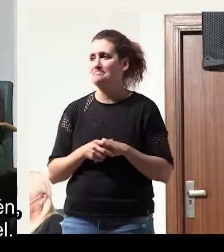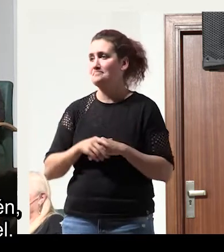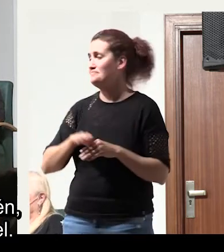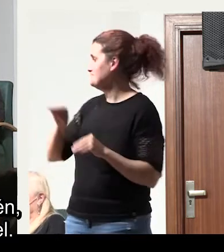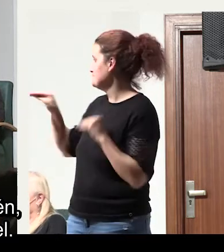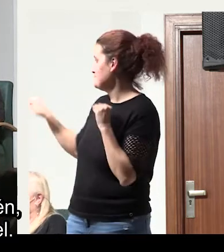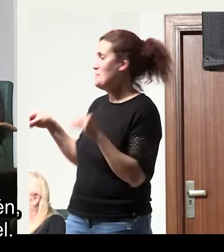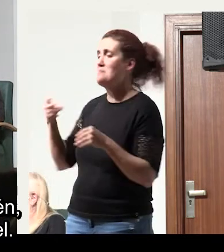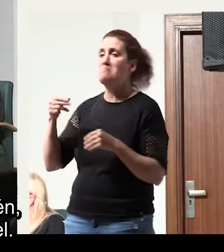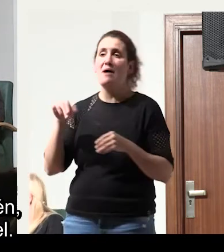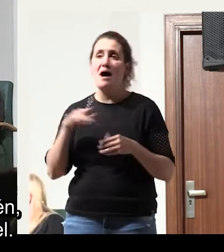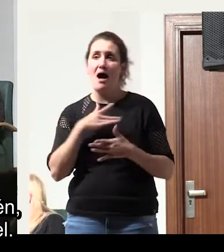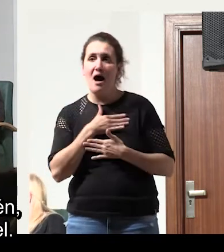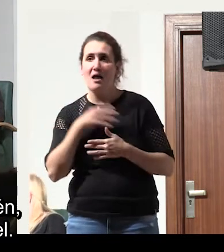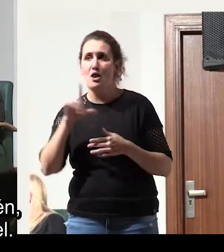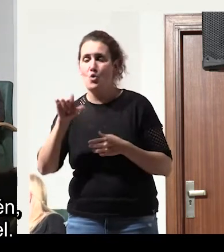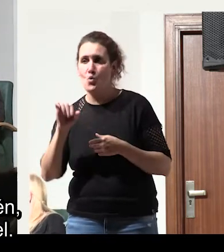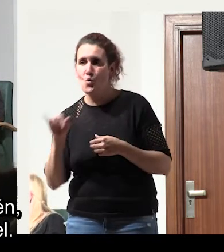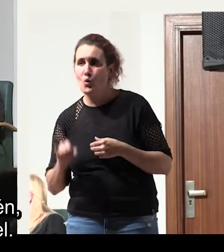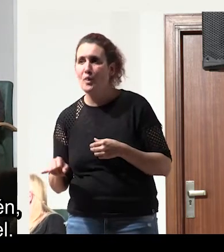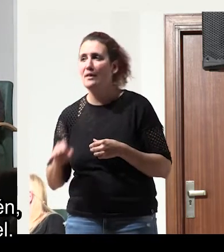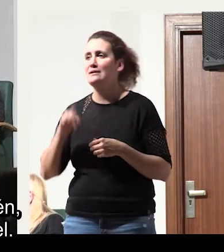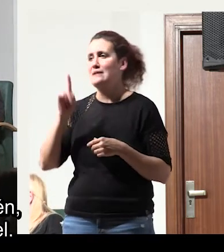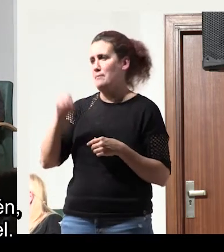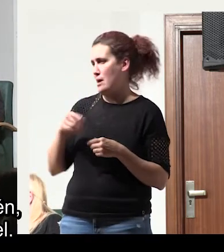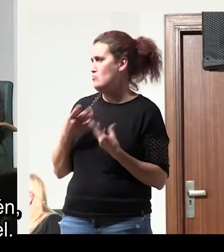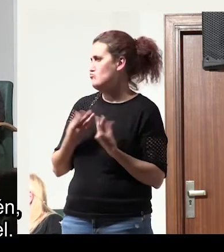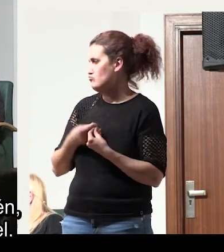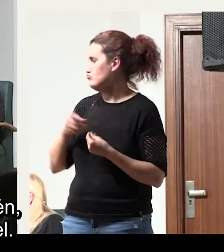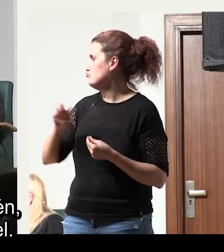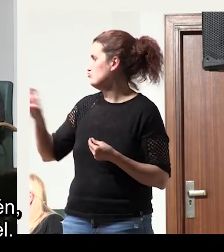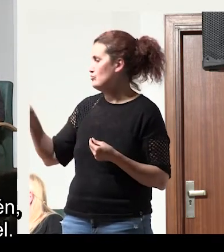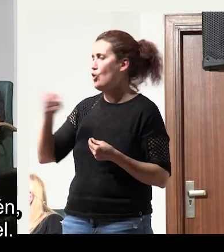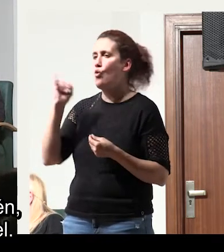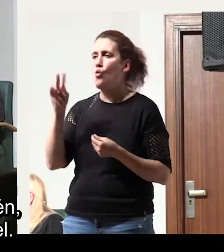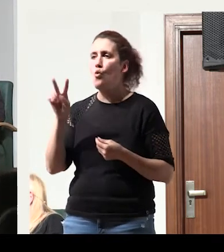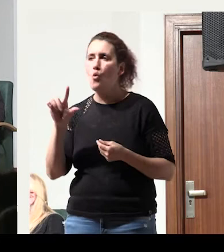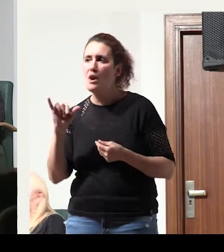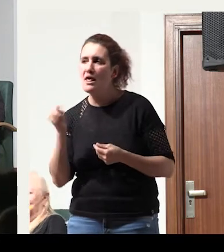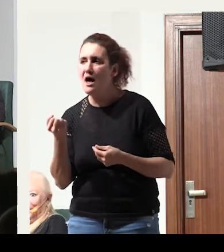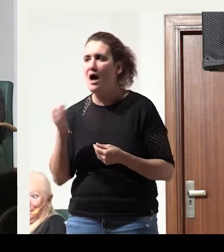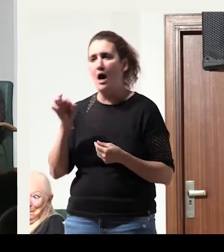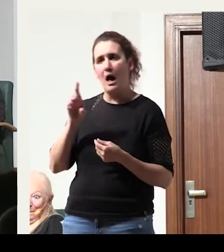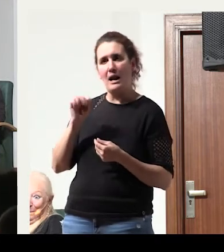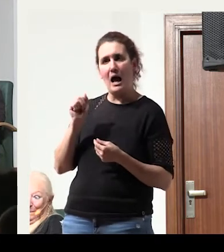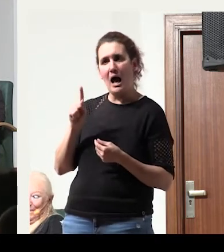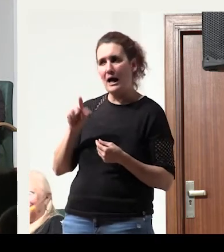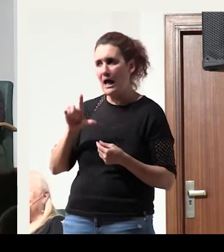que a, también, ¿por qué no?, a Julia y a Raquel.